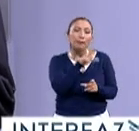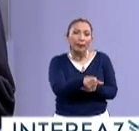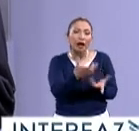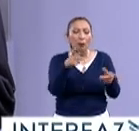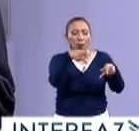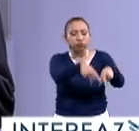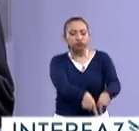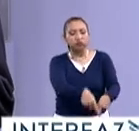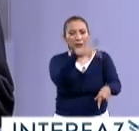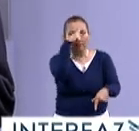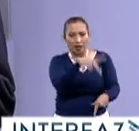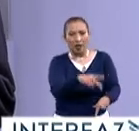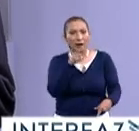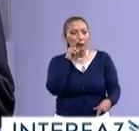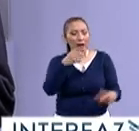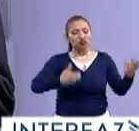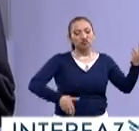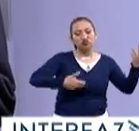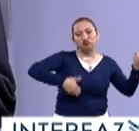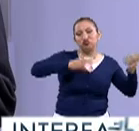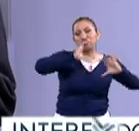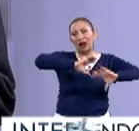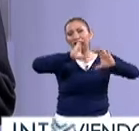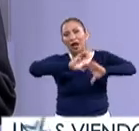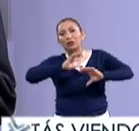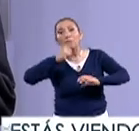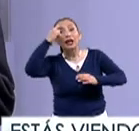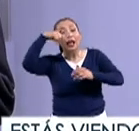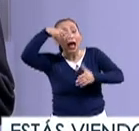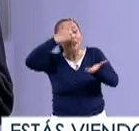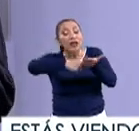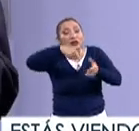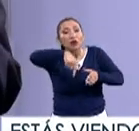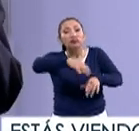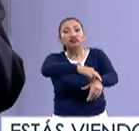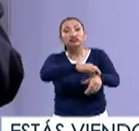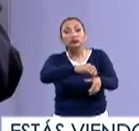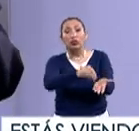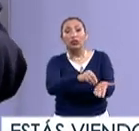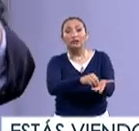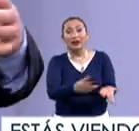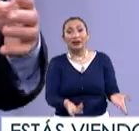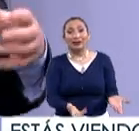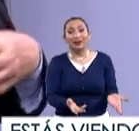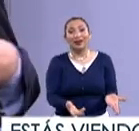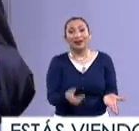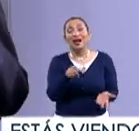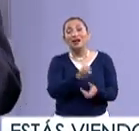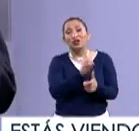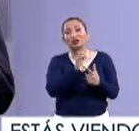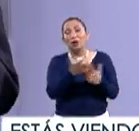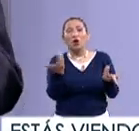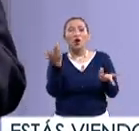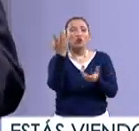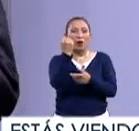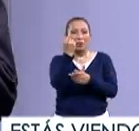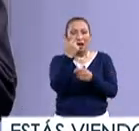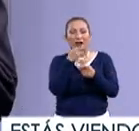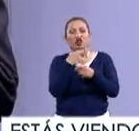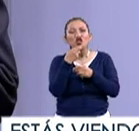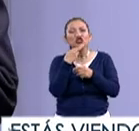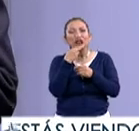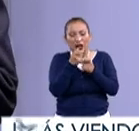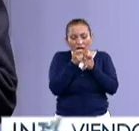los entierros en México. Le pueden llevar mariachis, etcétera, ¿no? Incluso la novena y todo este tipo de rituales para